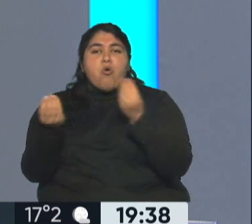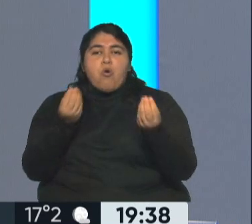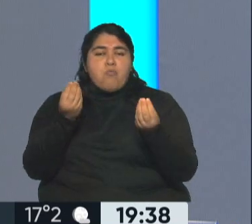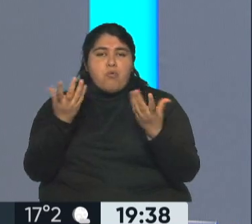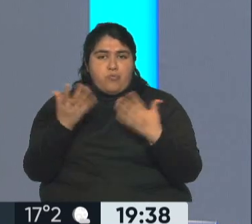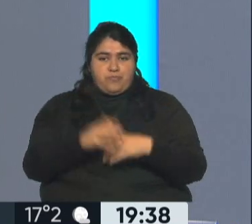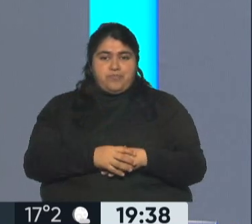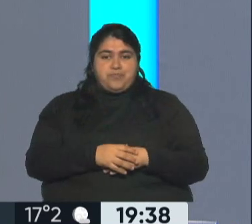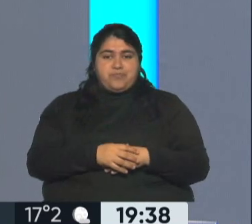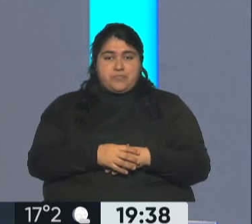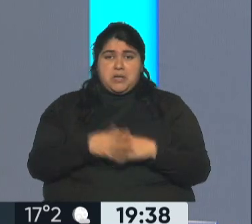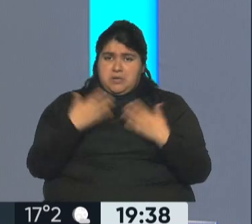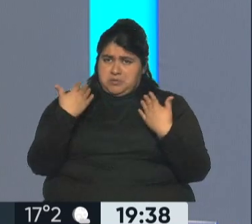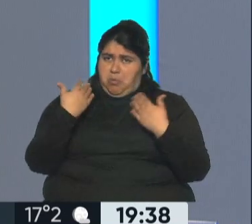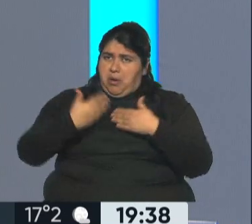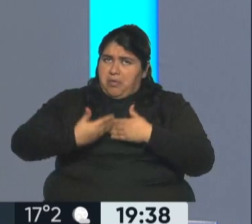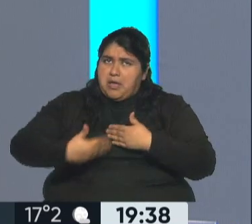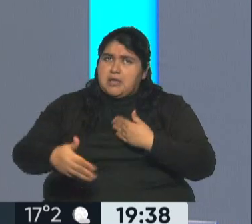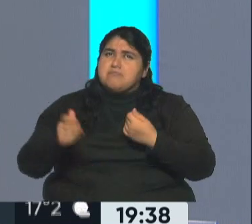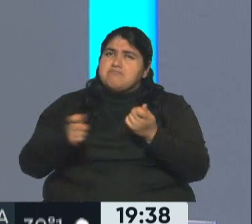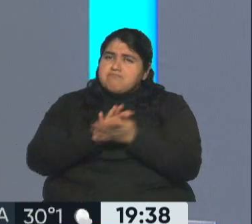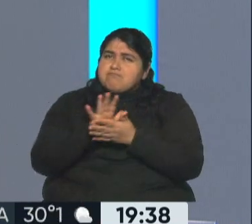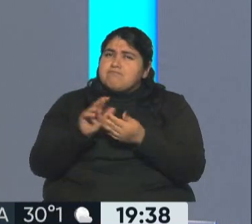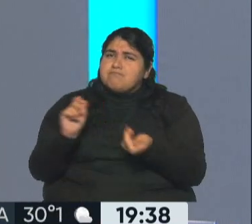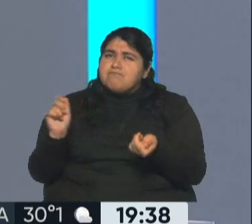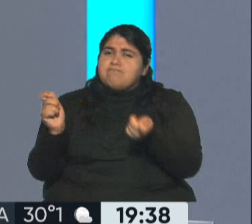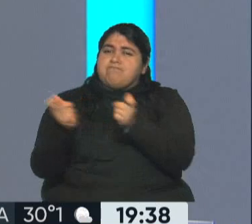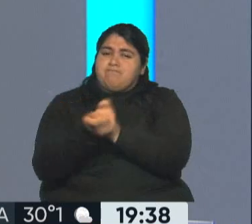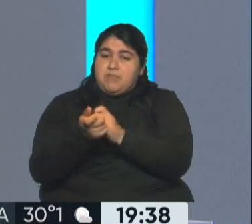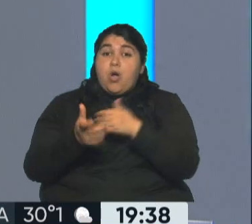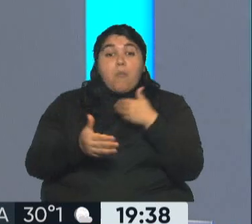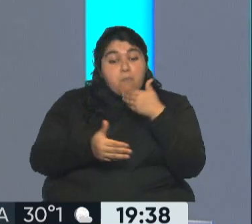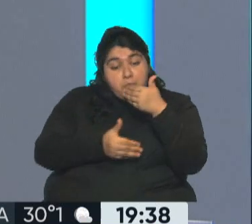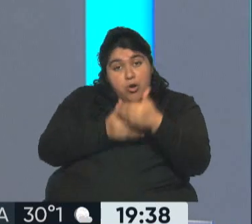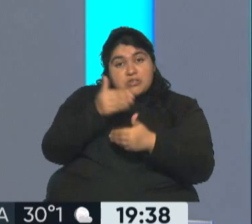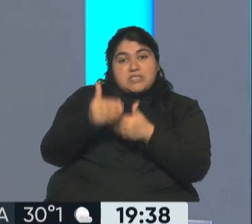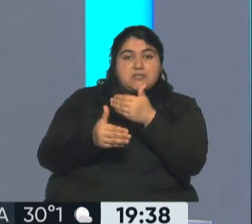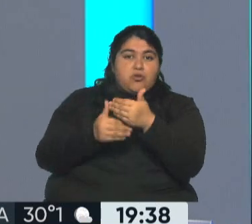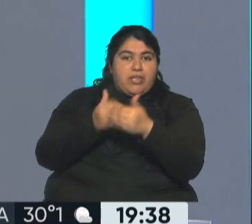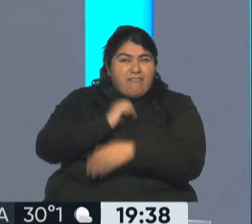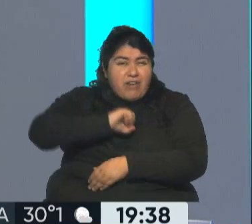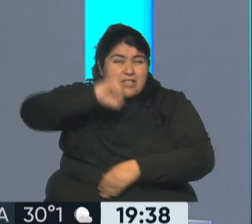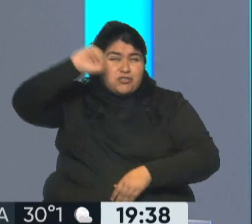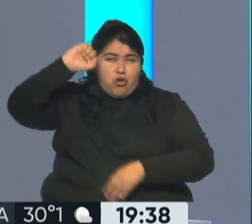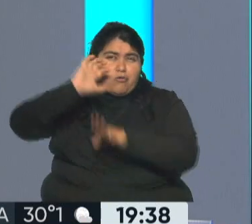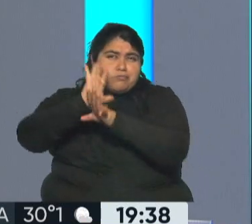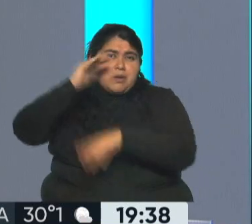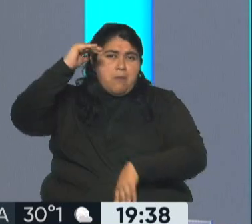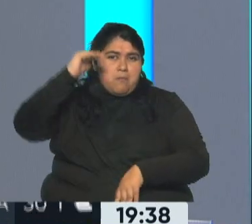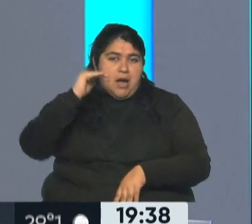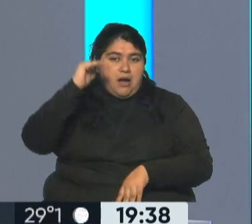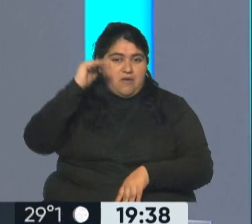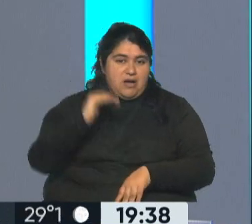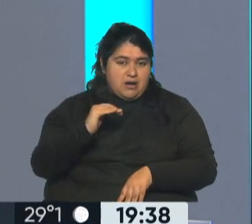preocupación? Sí, claro que se puede revertir, pero para encarar un proceso de desinflación hay que abordarlo con las